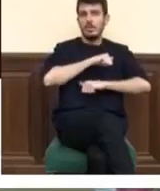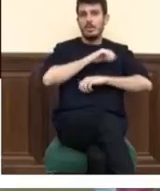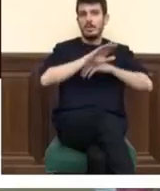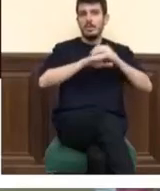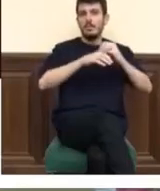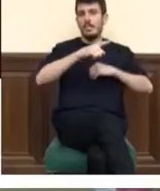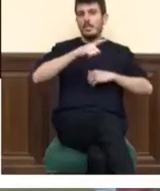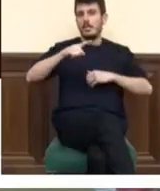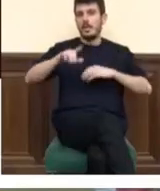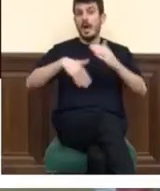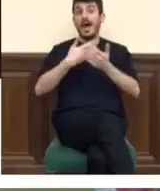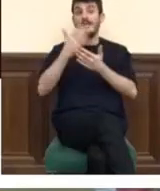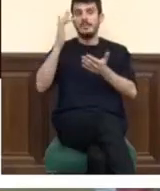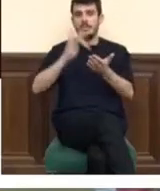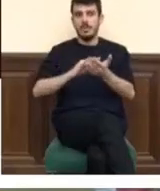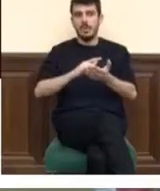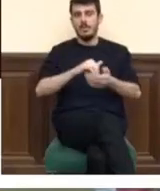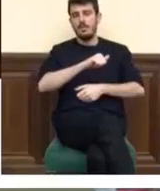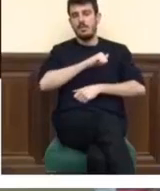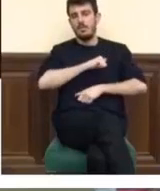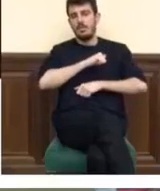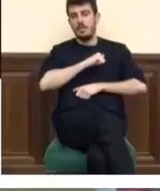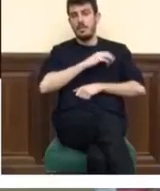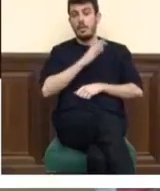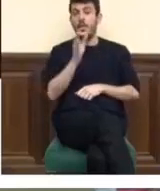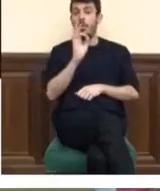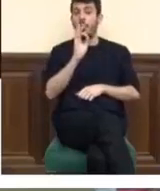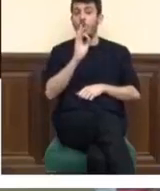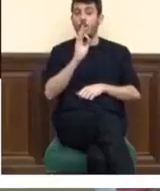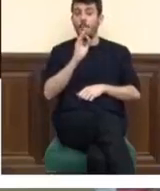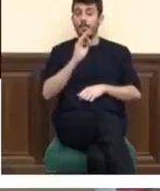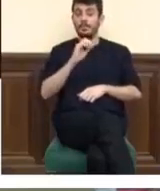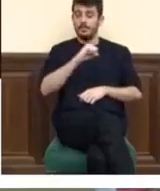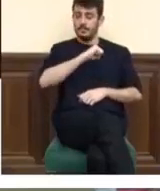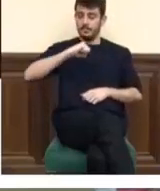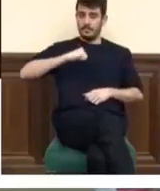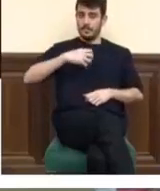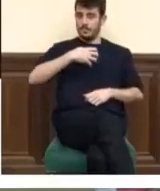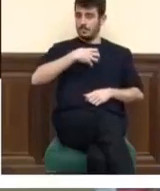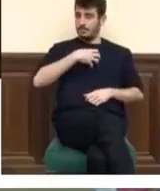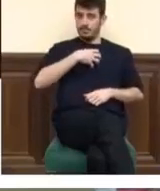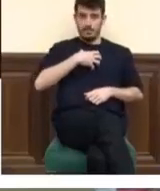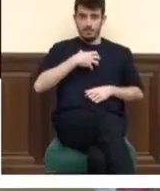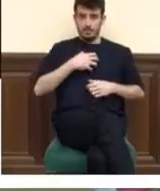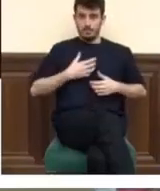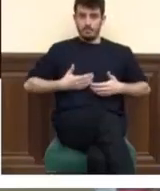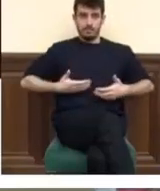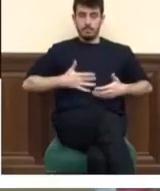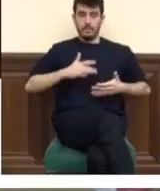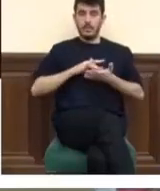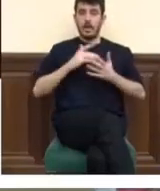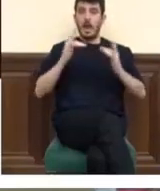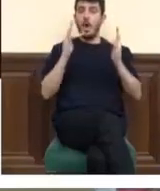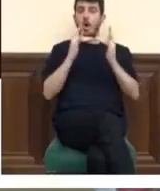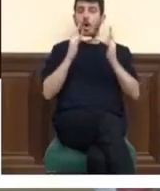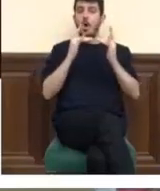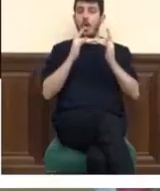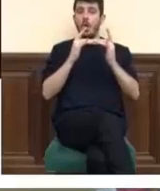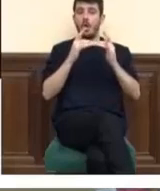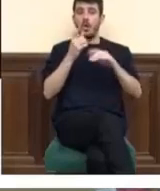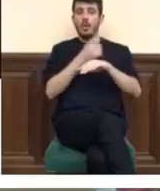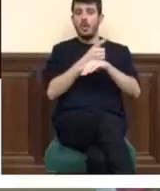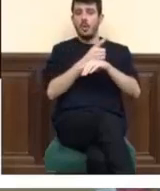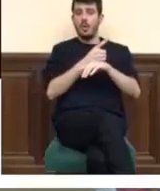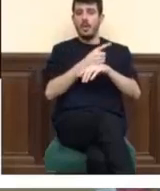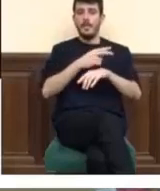la hagan. Que no pueda valerse por sí misma y pase horas en una cama de hospital